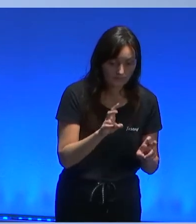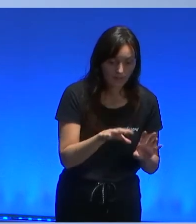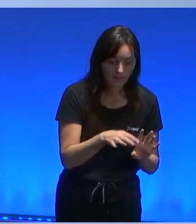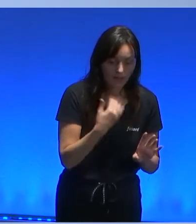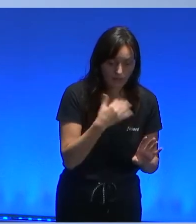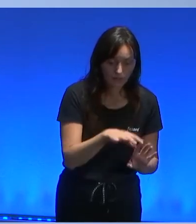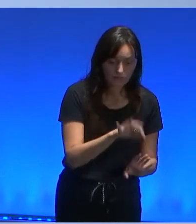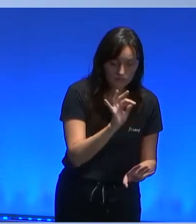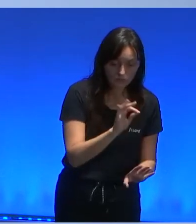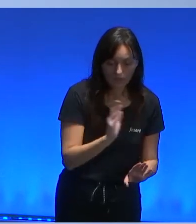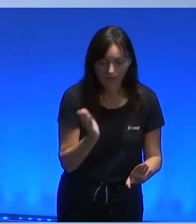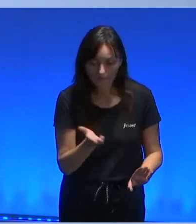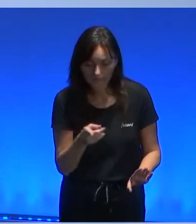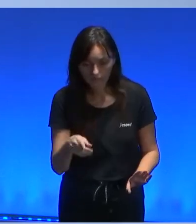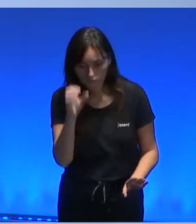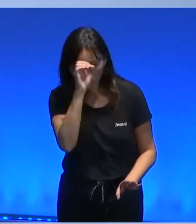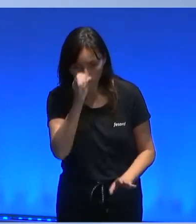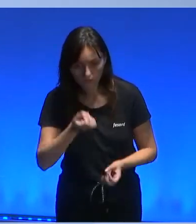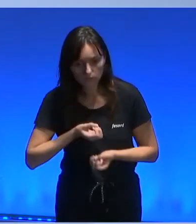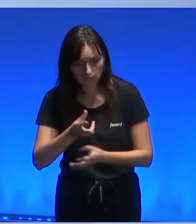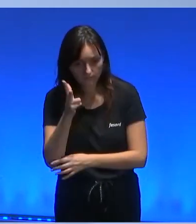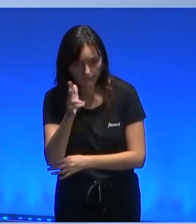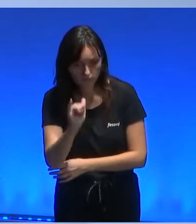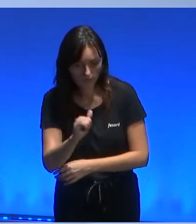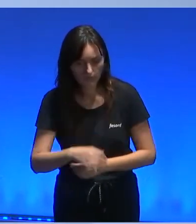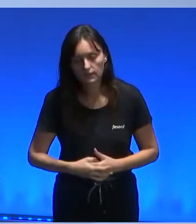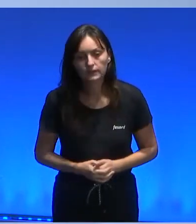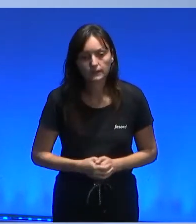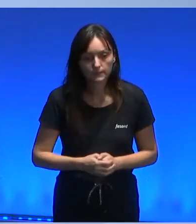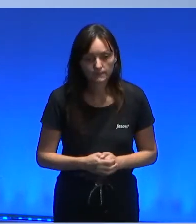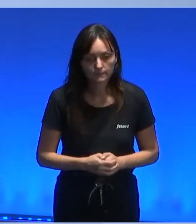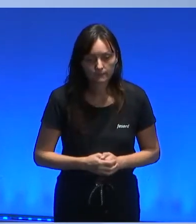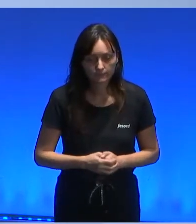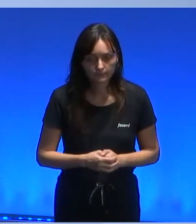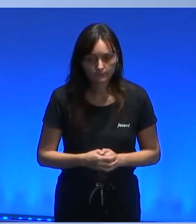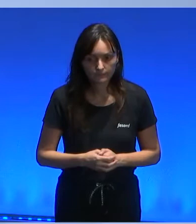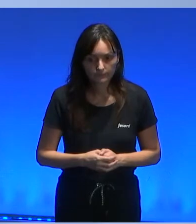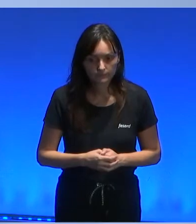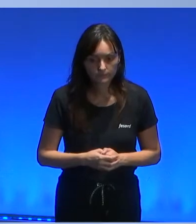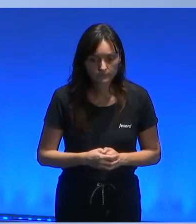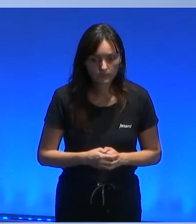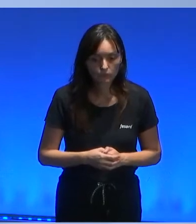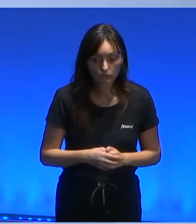afectan. Y sigue diciendo que hay que tener en cuenta de las opiniones de los niños.